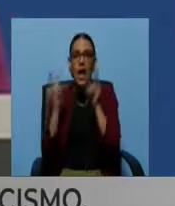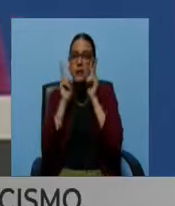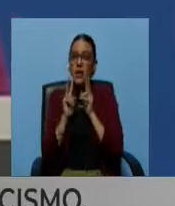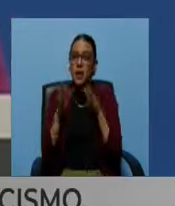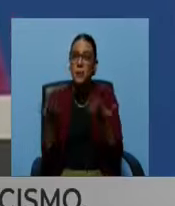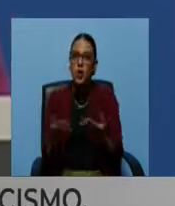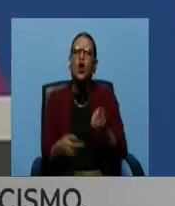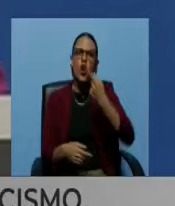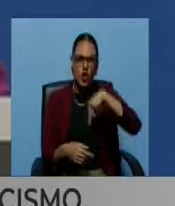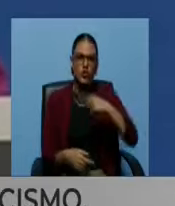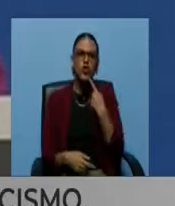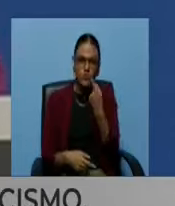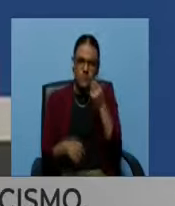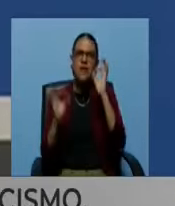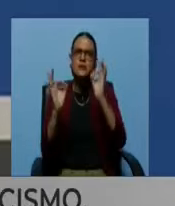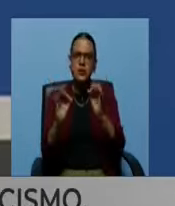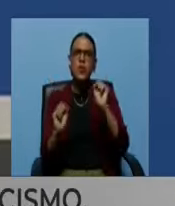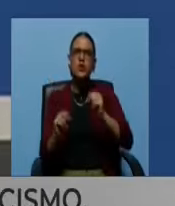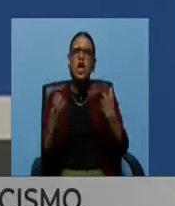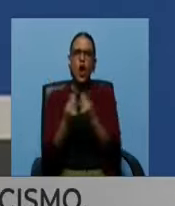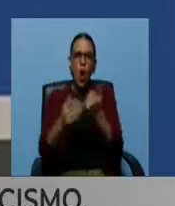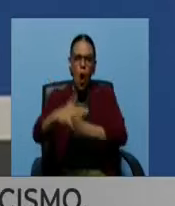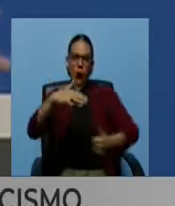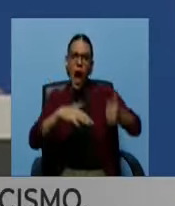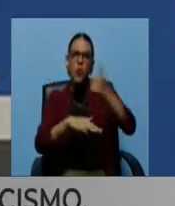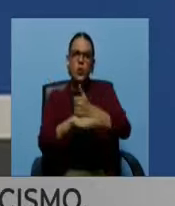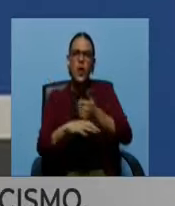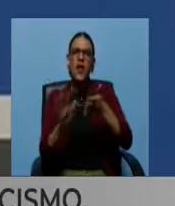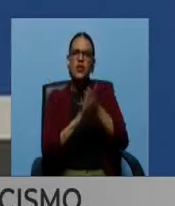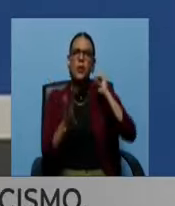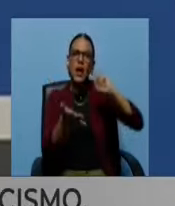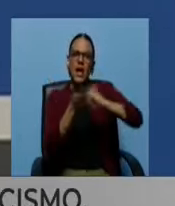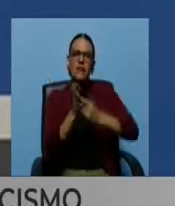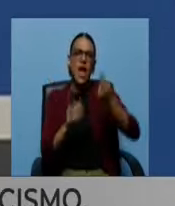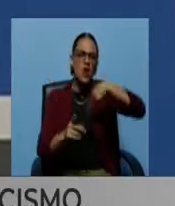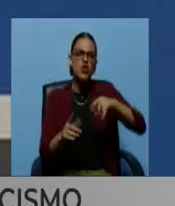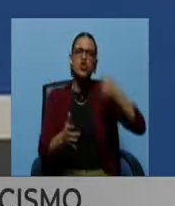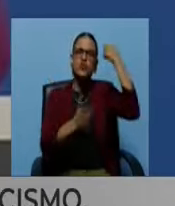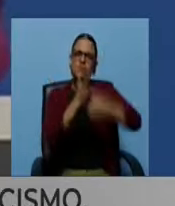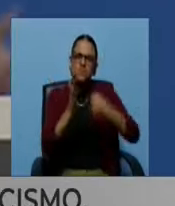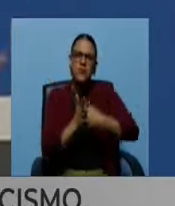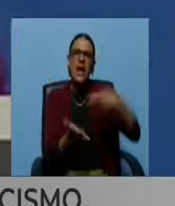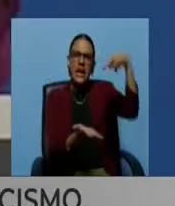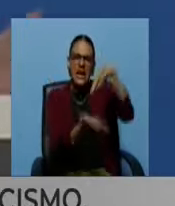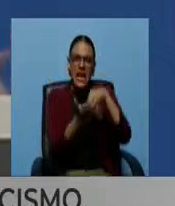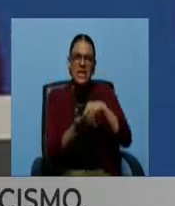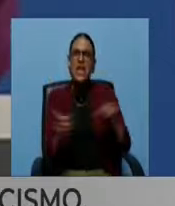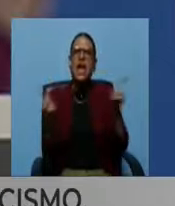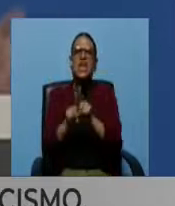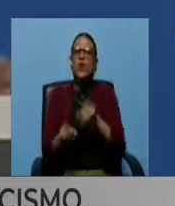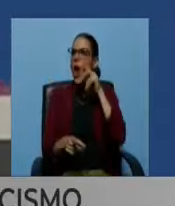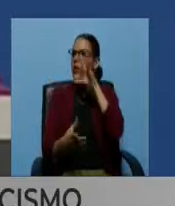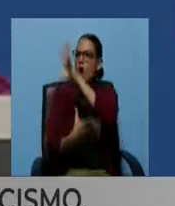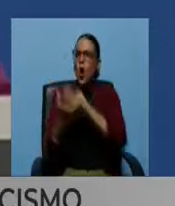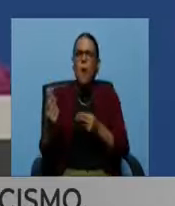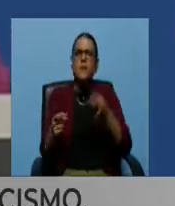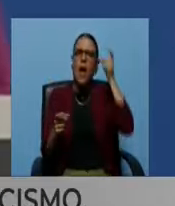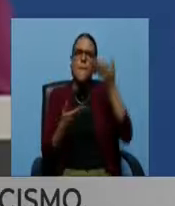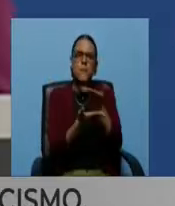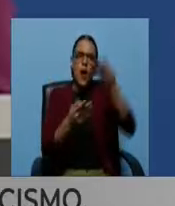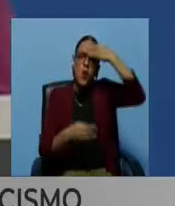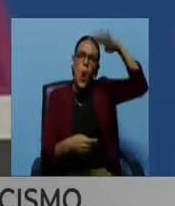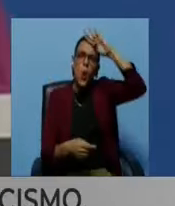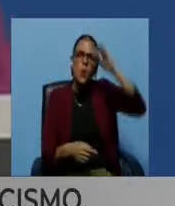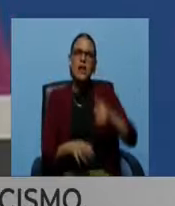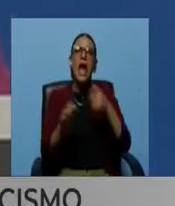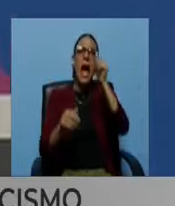decimos con esa autoridad de lo que significa resistir, como el pueblo cubano ha resistido durante más de